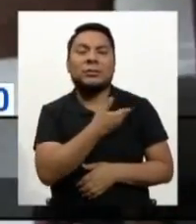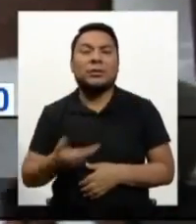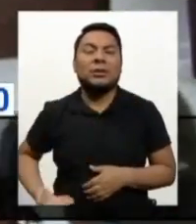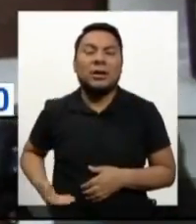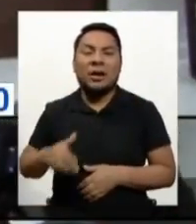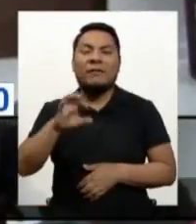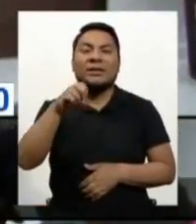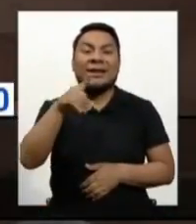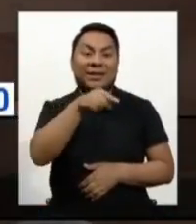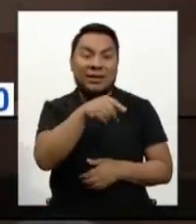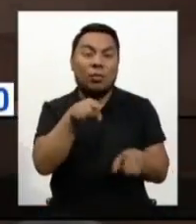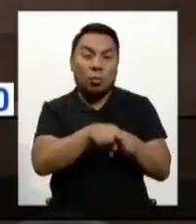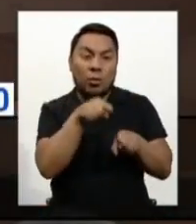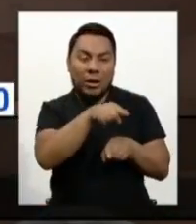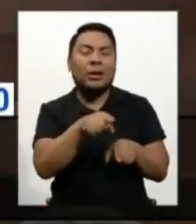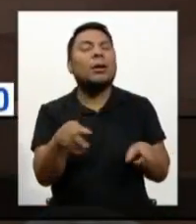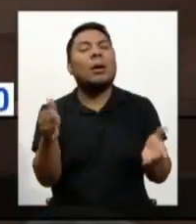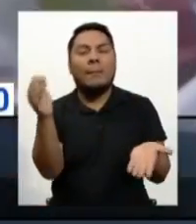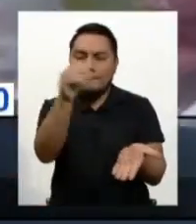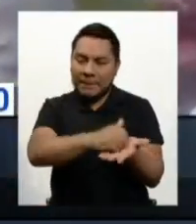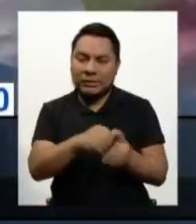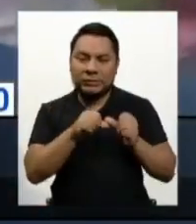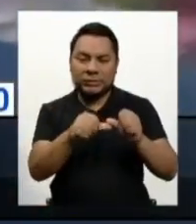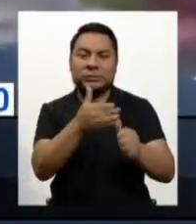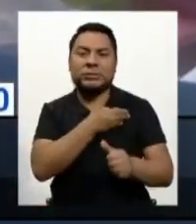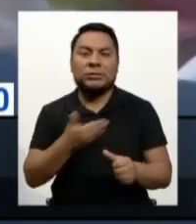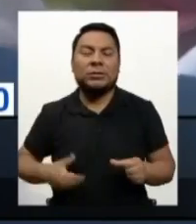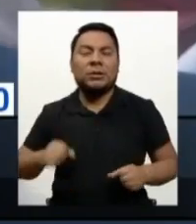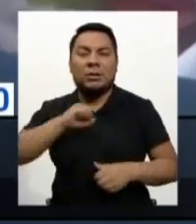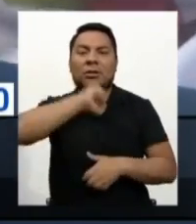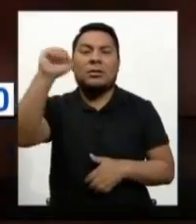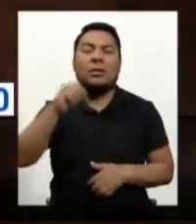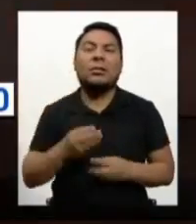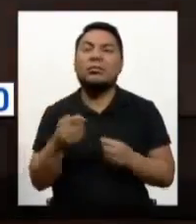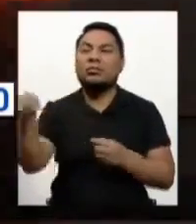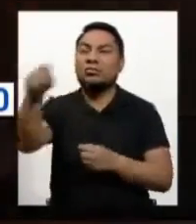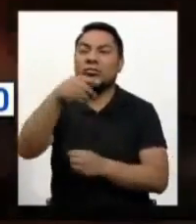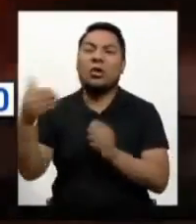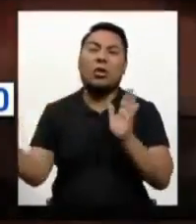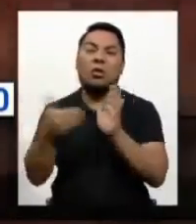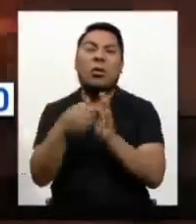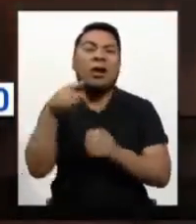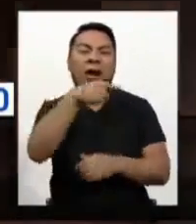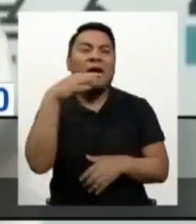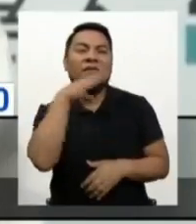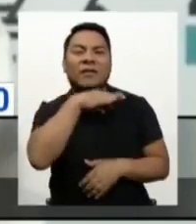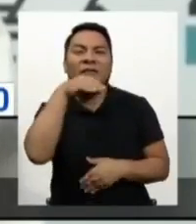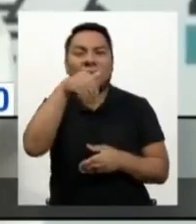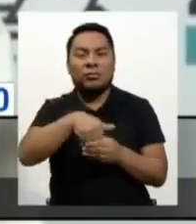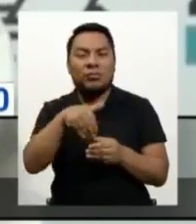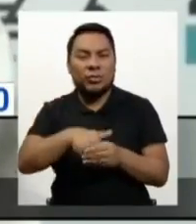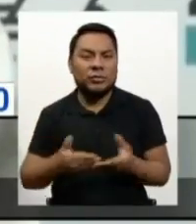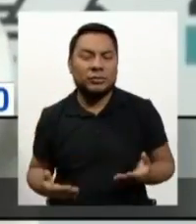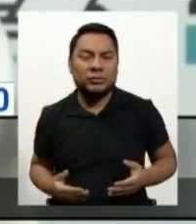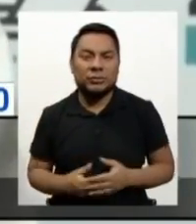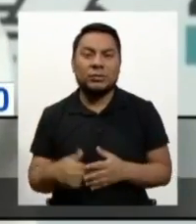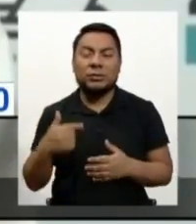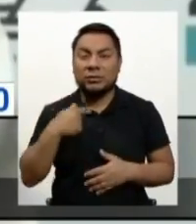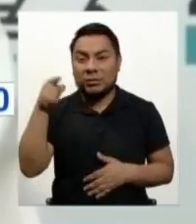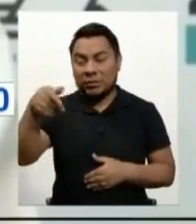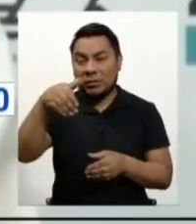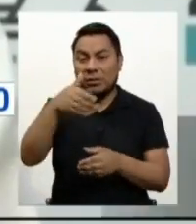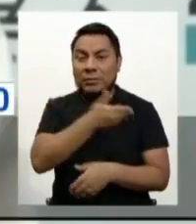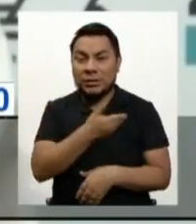como ganador de las elecciones de 26 de noviembre, a pesar de las denuncias de fraude de la oposición. A nivel de presidente